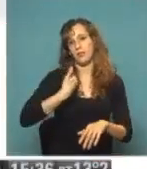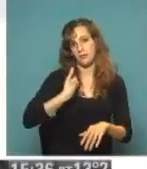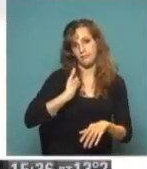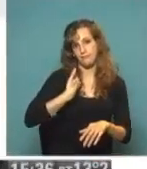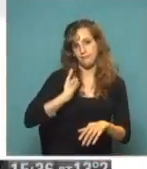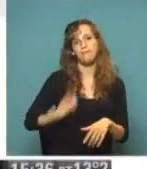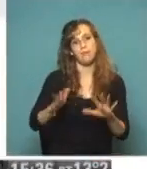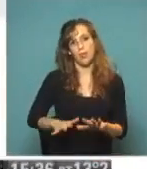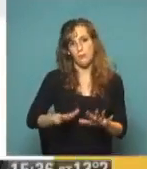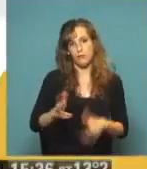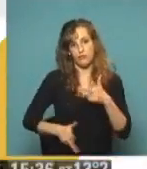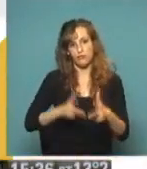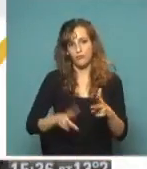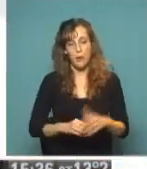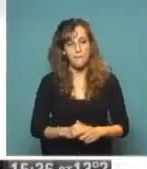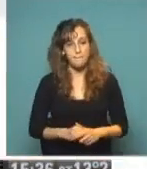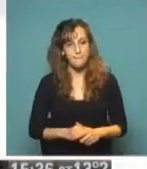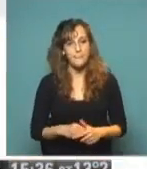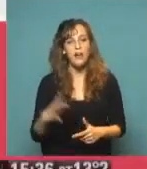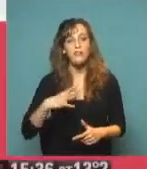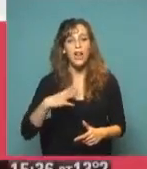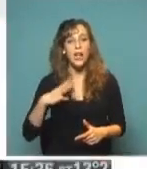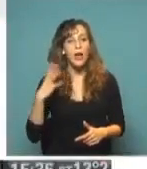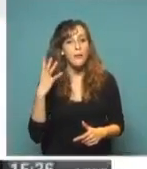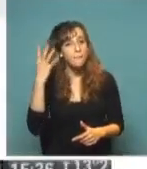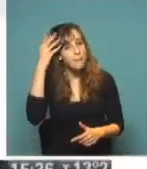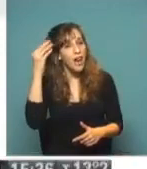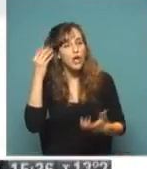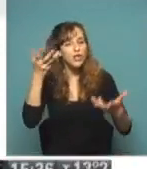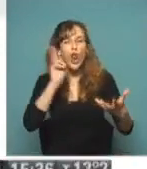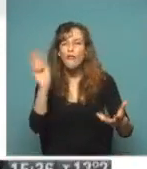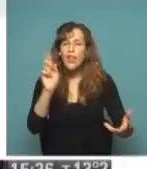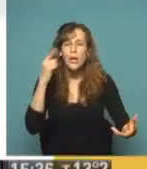¿eh? Ah, pelo, me falta pelo. Ahí va, porque encima... Sí, puede quedar. Encima no veo.